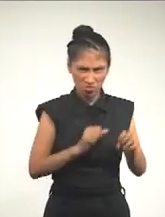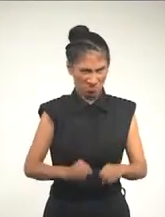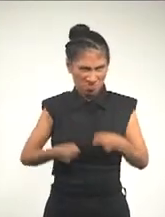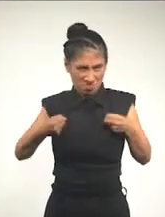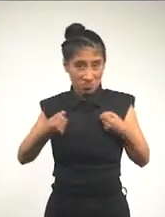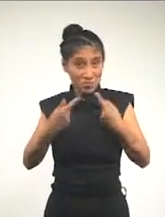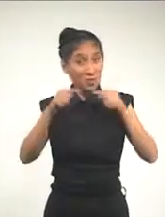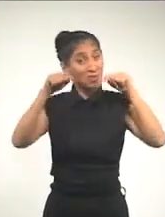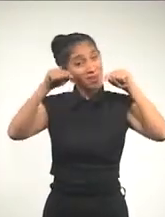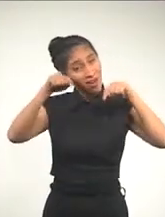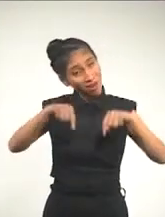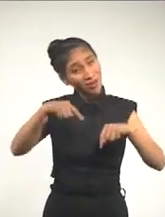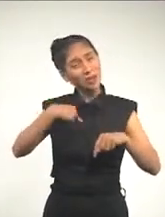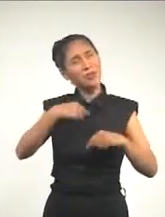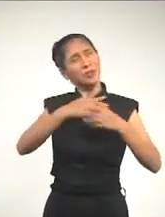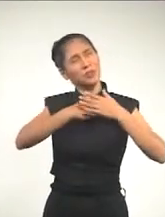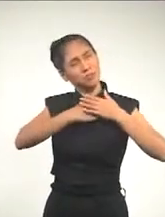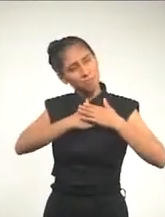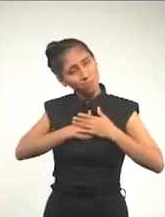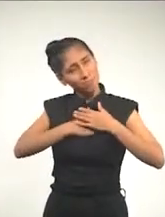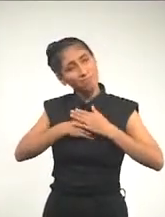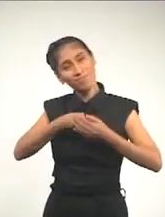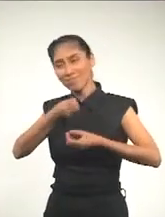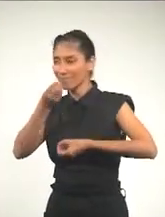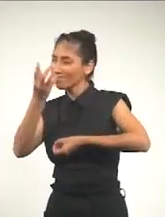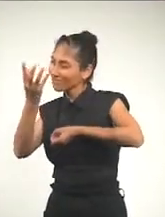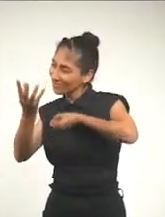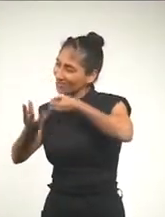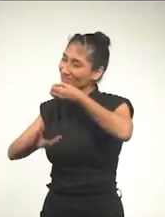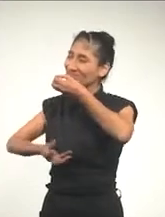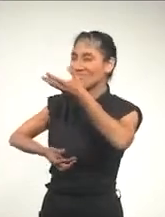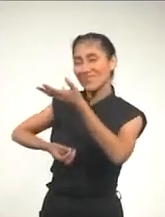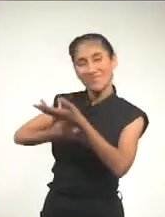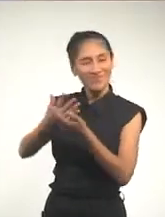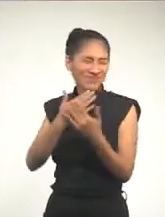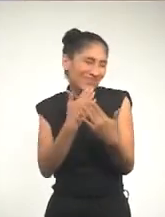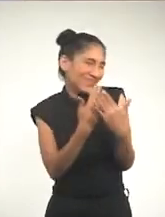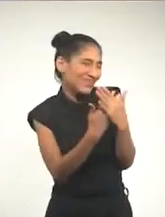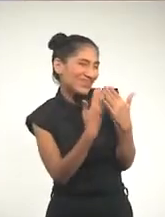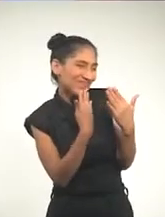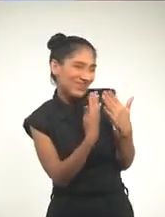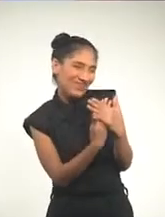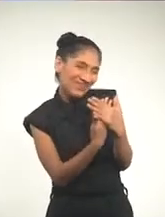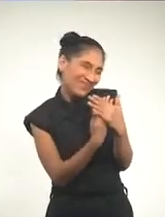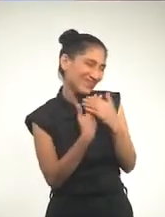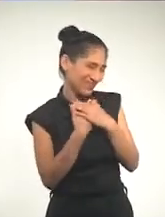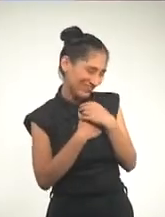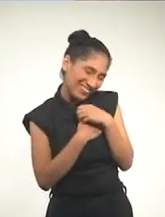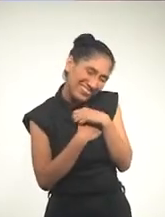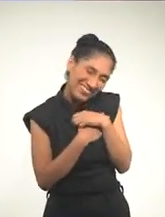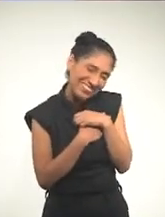porque ya les conté lo que me pasa. Gracias por eso.